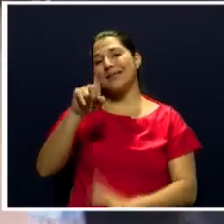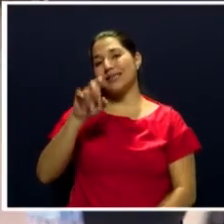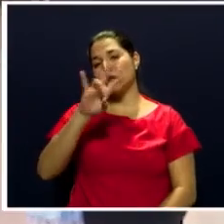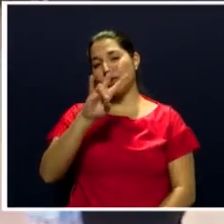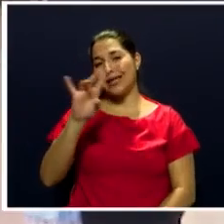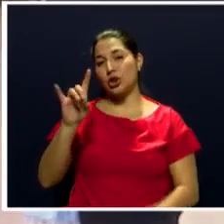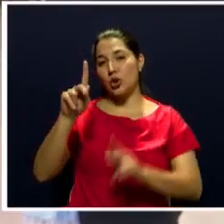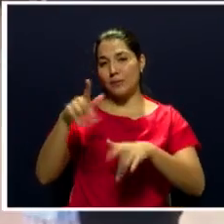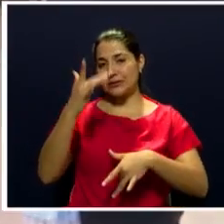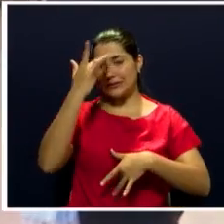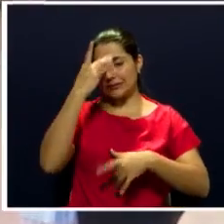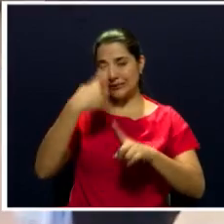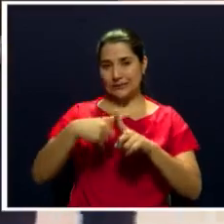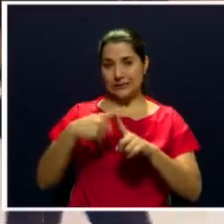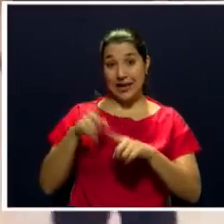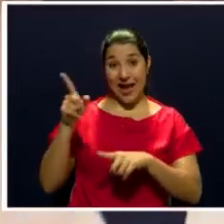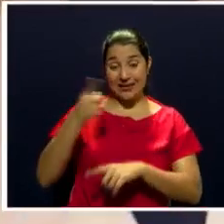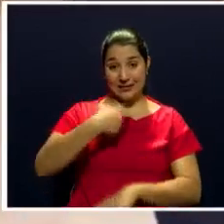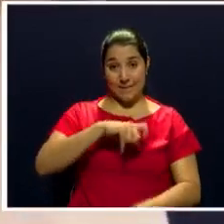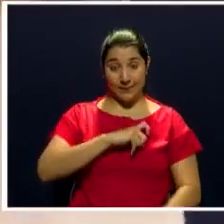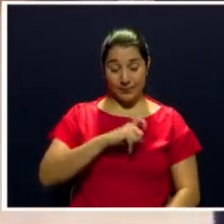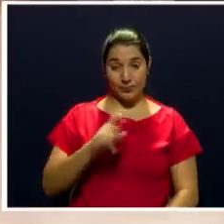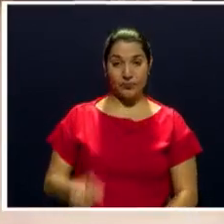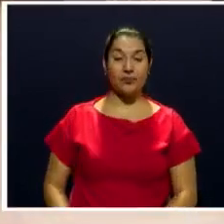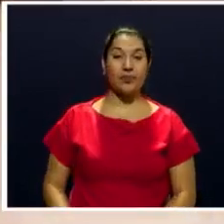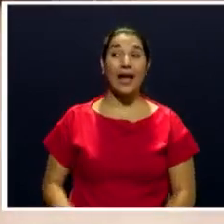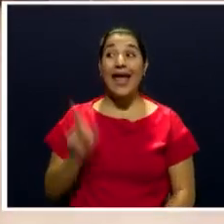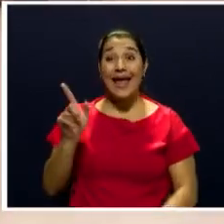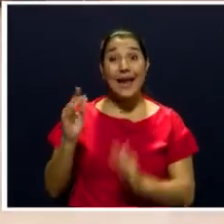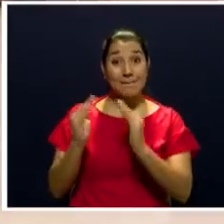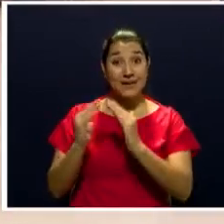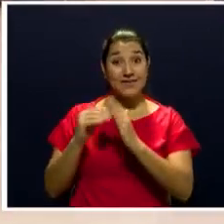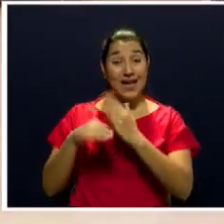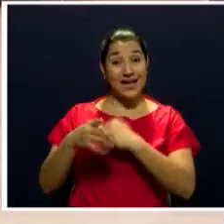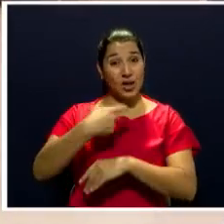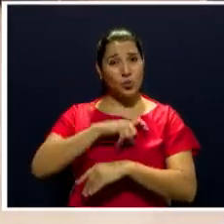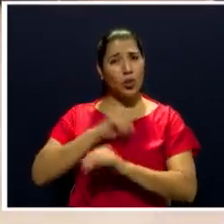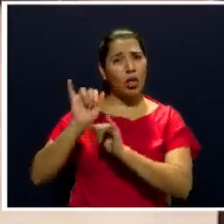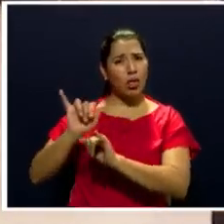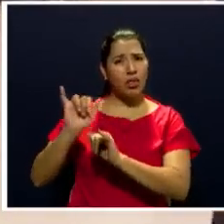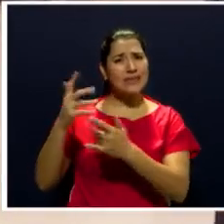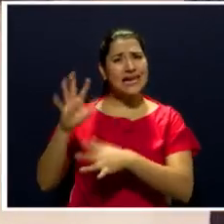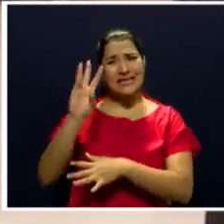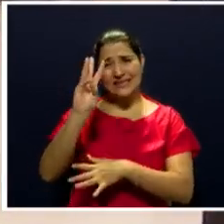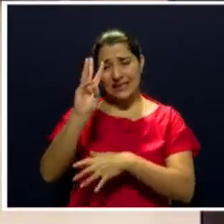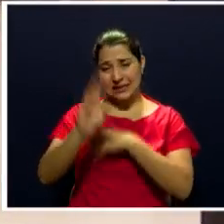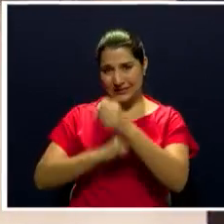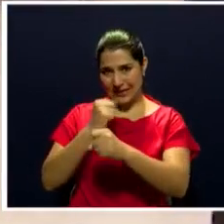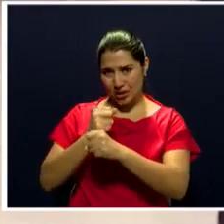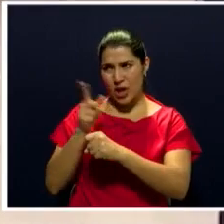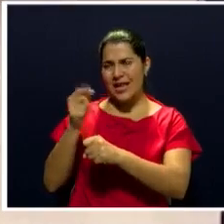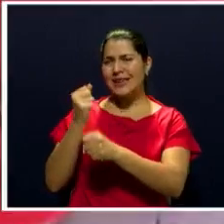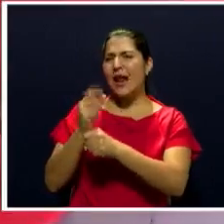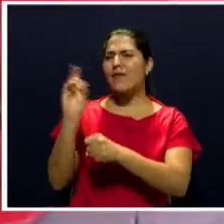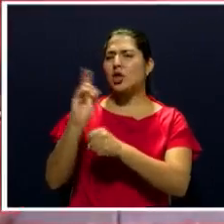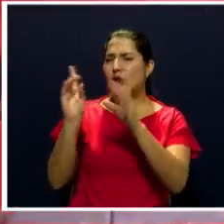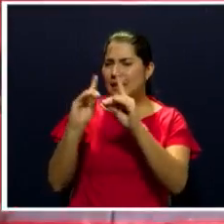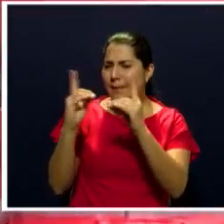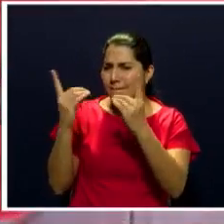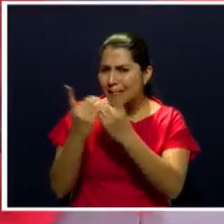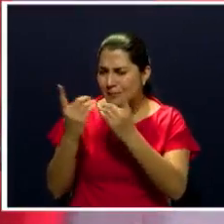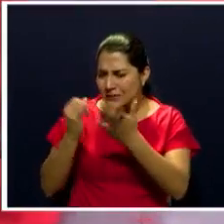204.178 casos positivos de este virus. Chacón, quien reside en este país europeo hace ya 6 años, trabaja en la Unidad de Innovación Biomédica del